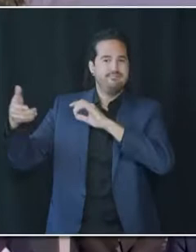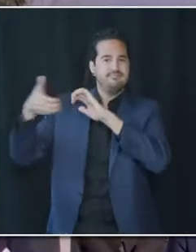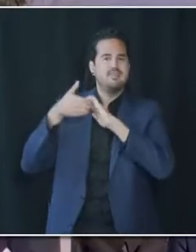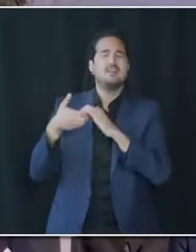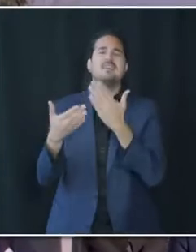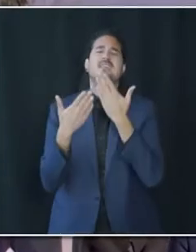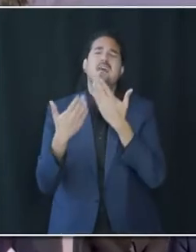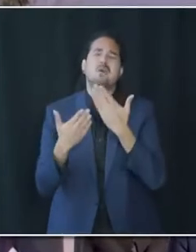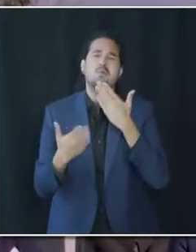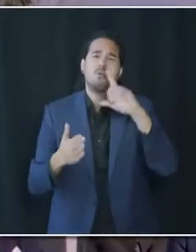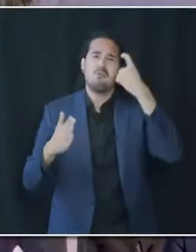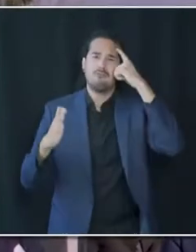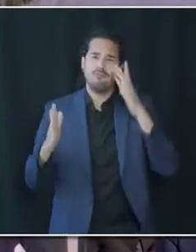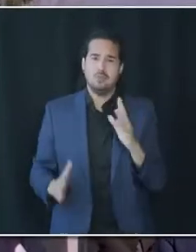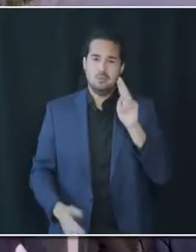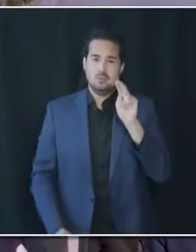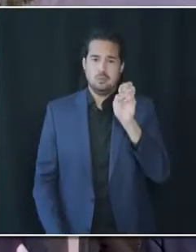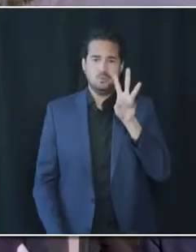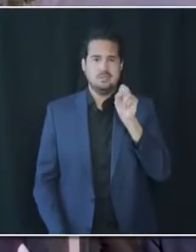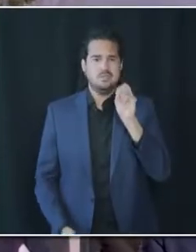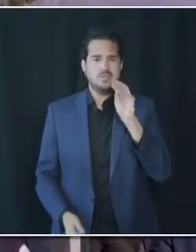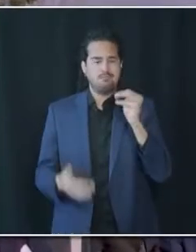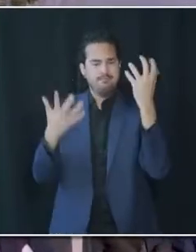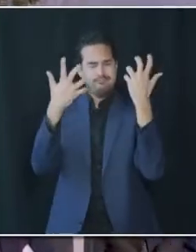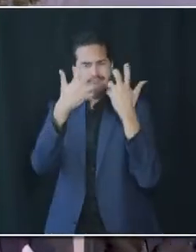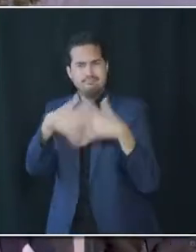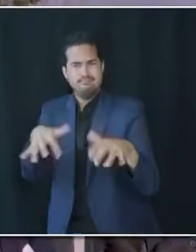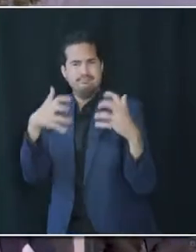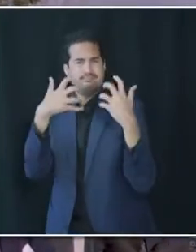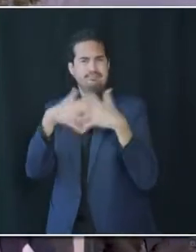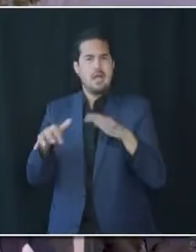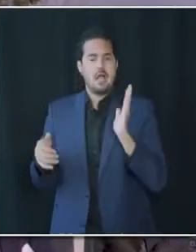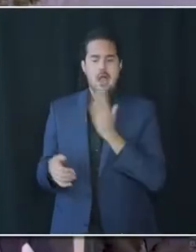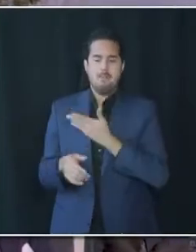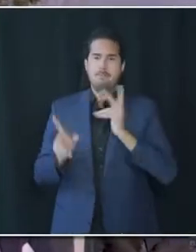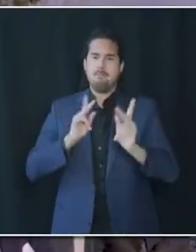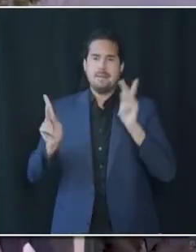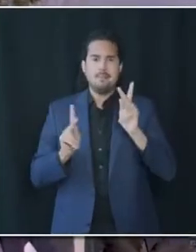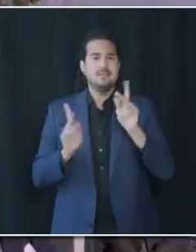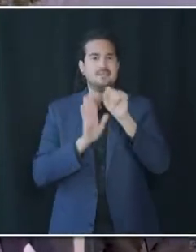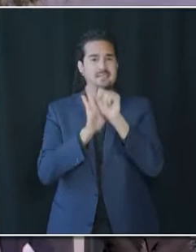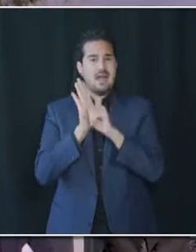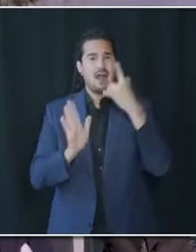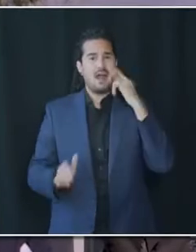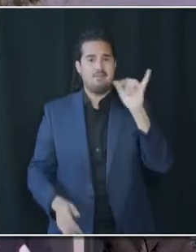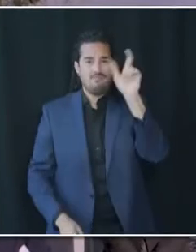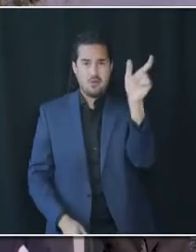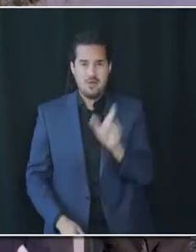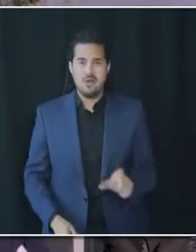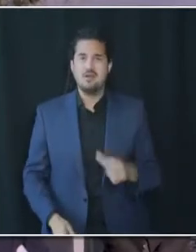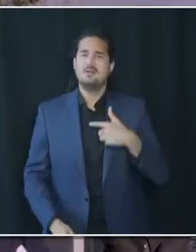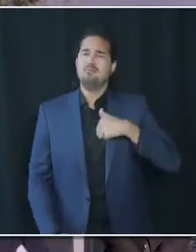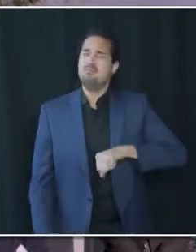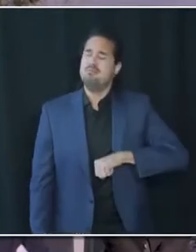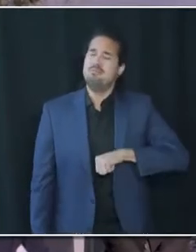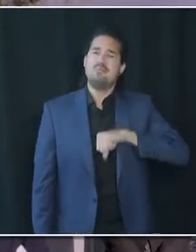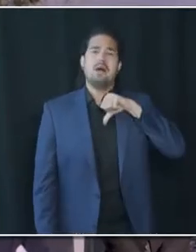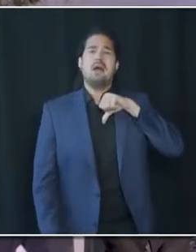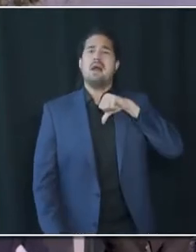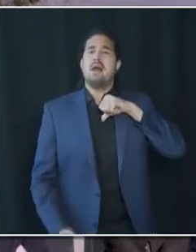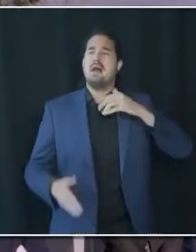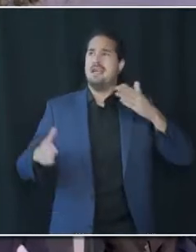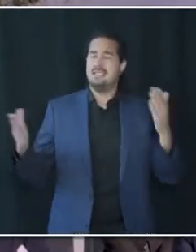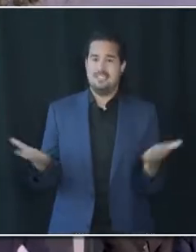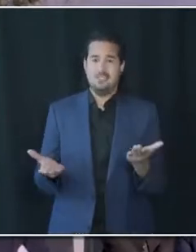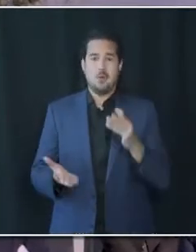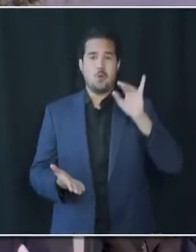gracias por cuidar a los californianos oakland y los ángeles no podrían haber sido más orgullosos de